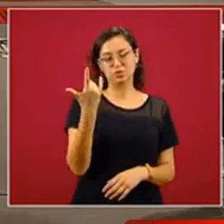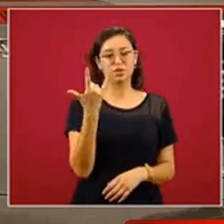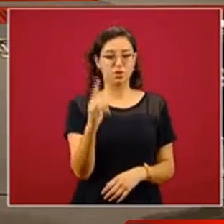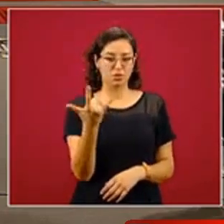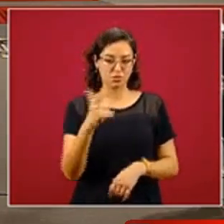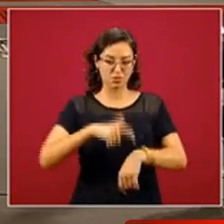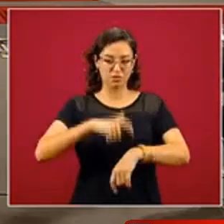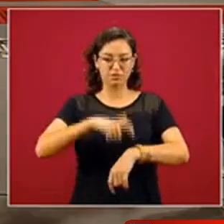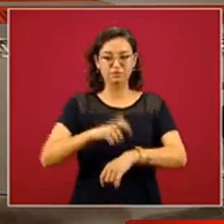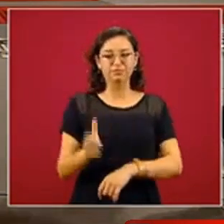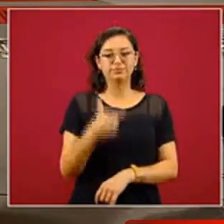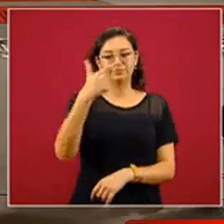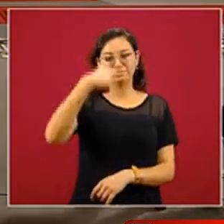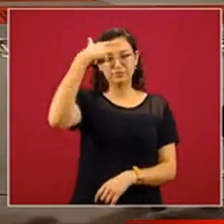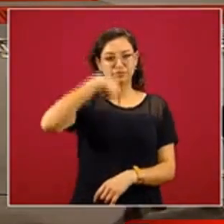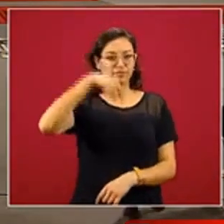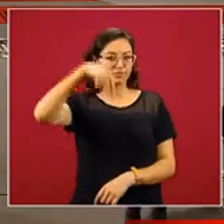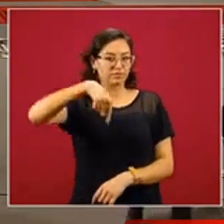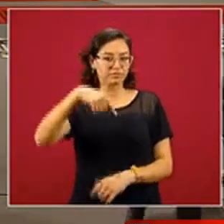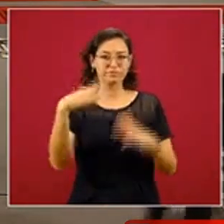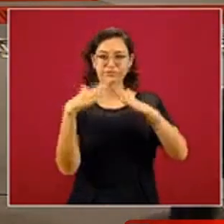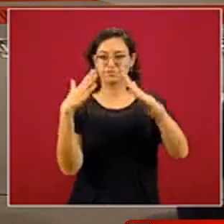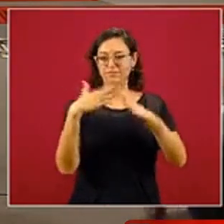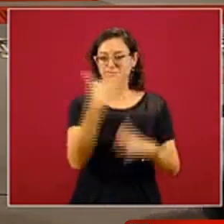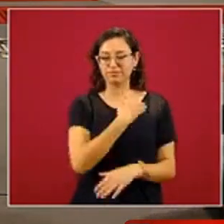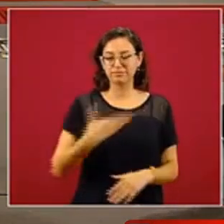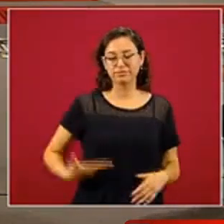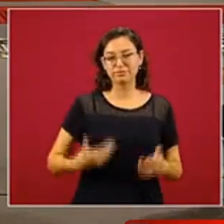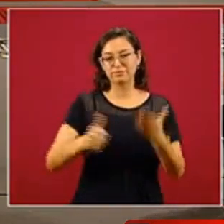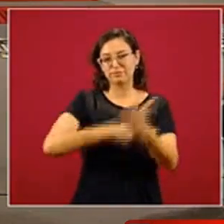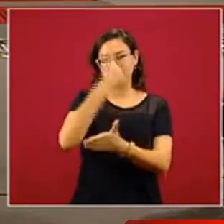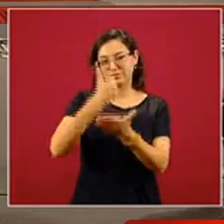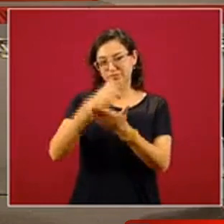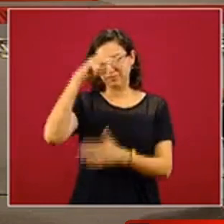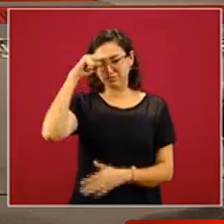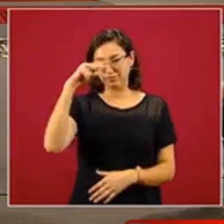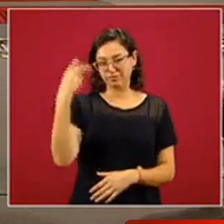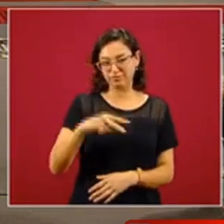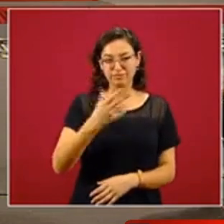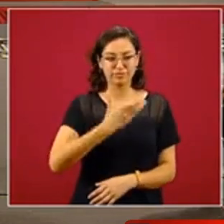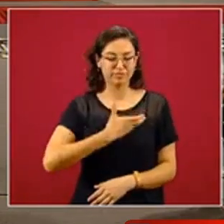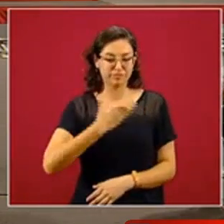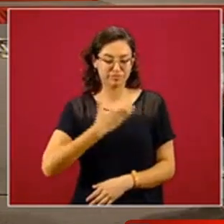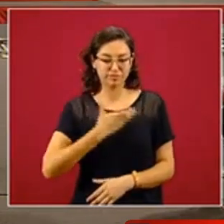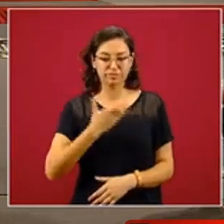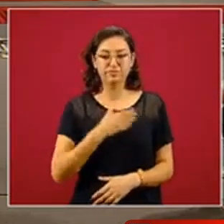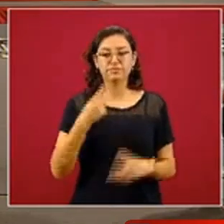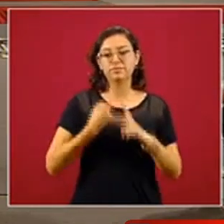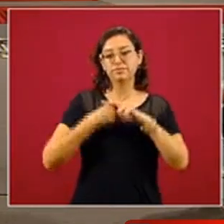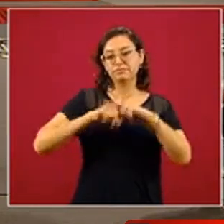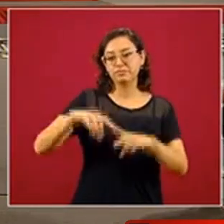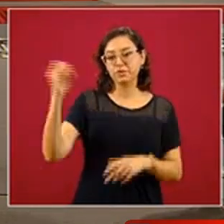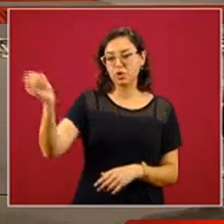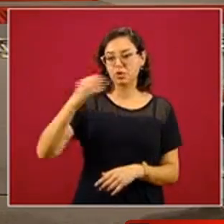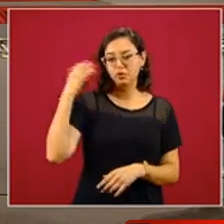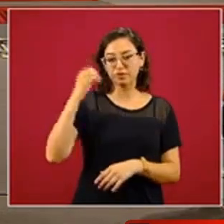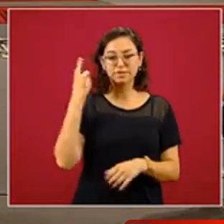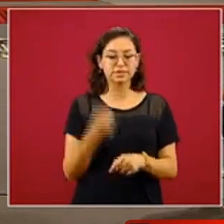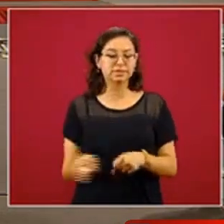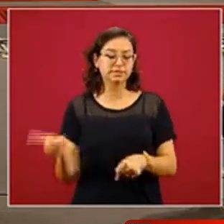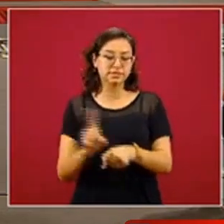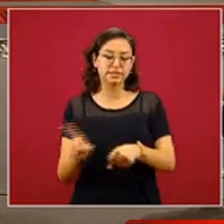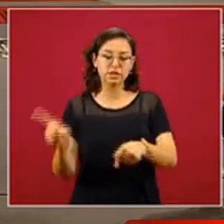19 horas. Estamos en el Palacio Nacional de México, en la Ciudad de México, y vamos a iniciar la conferencia de prensa diaria sobre la